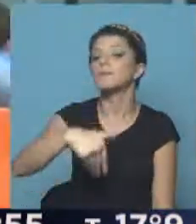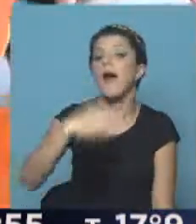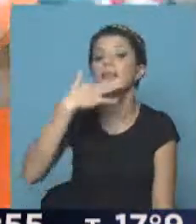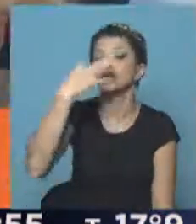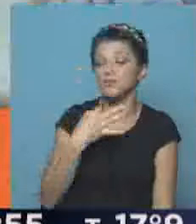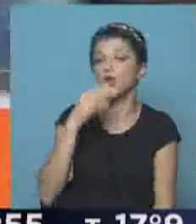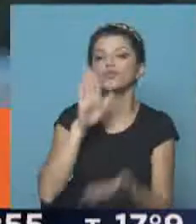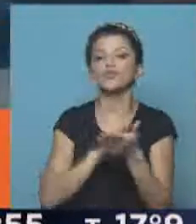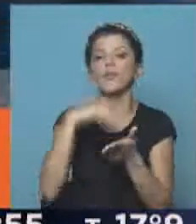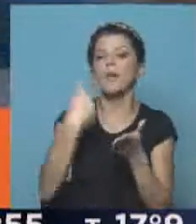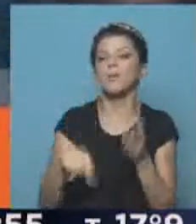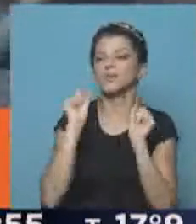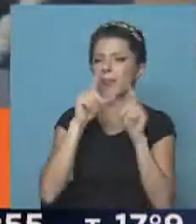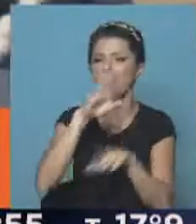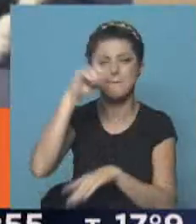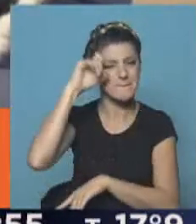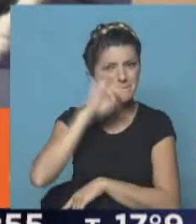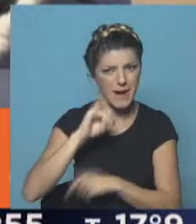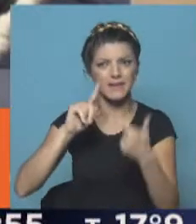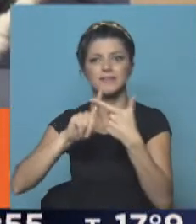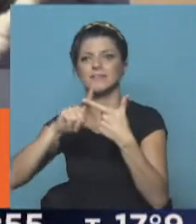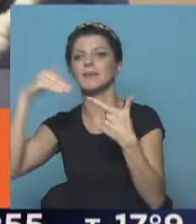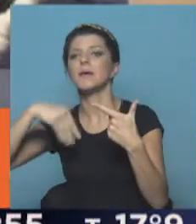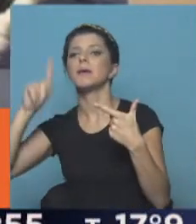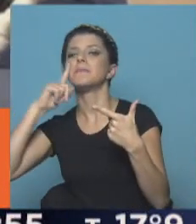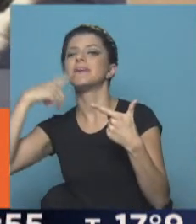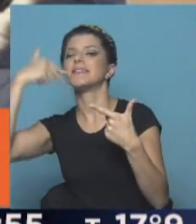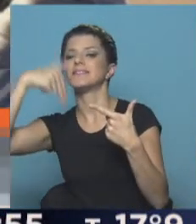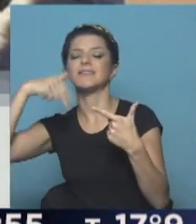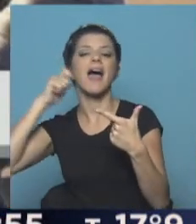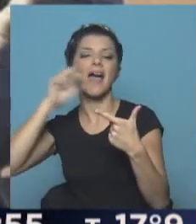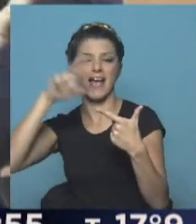sobre los bienes device y mi sangre por ejemplo